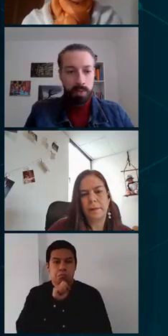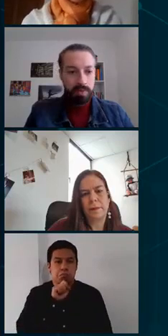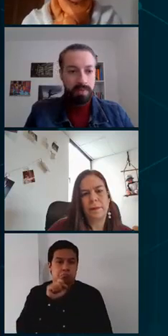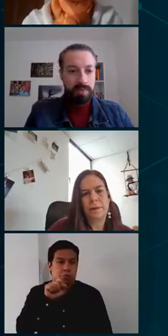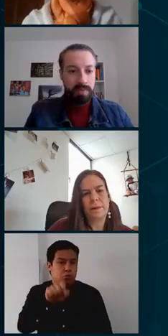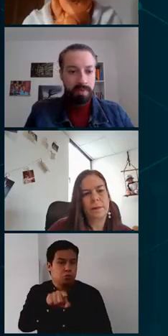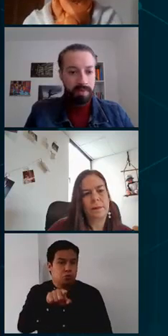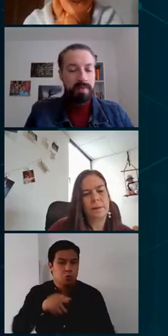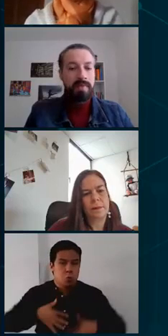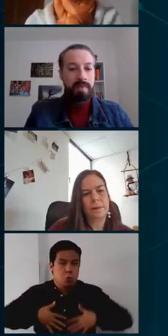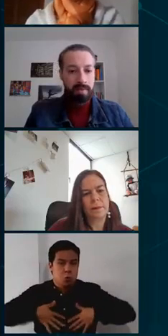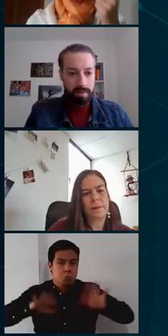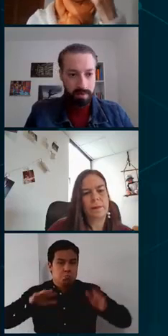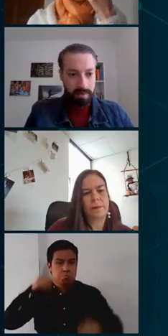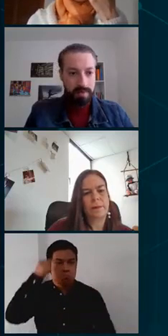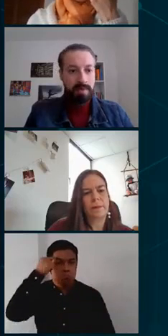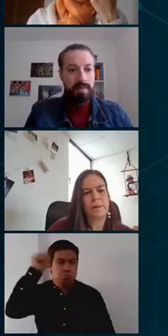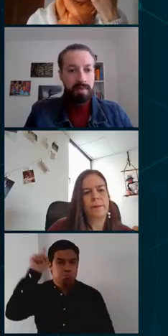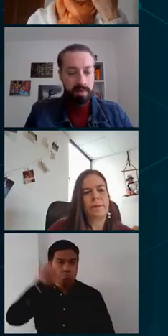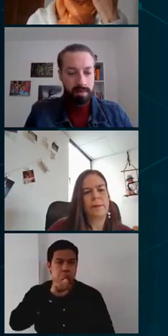ayuda, ¿cierto?, a sacar.